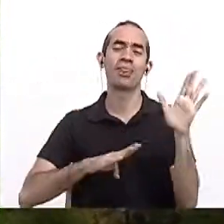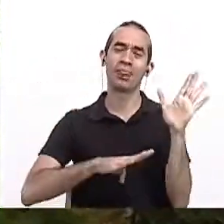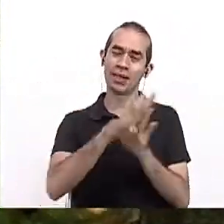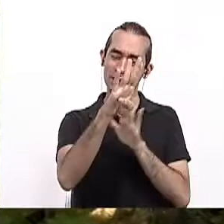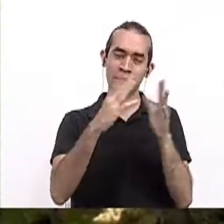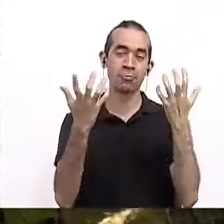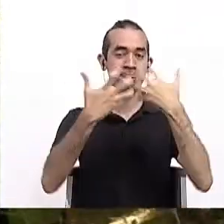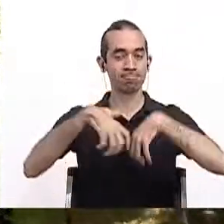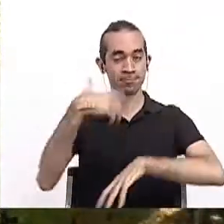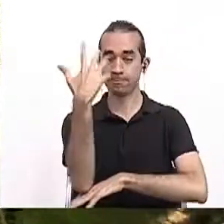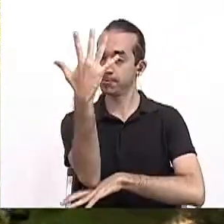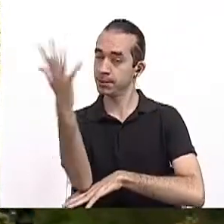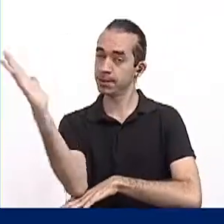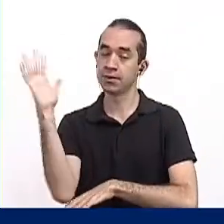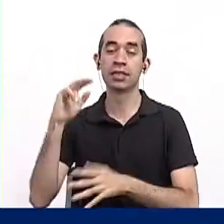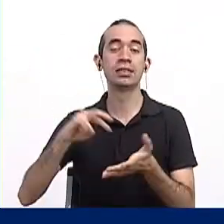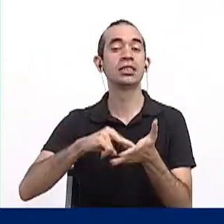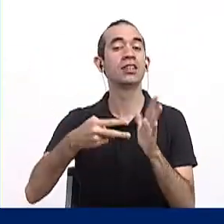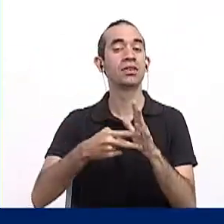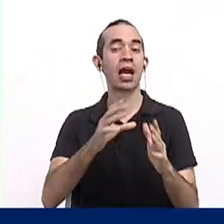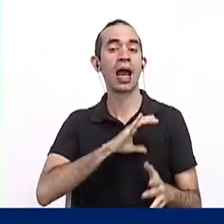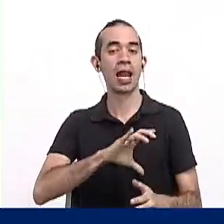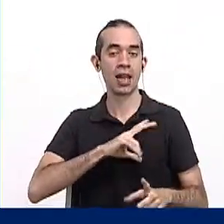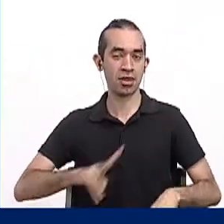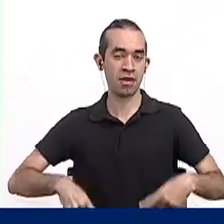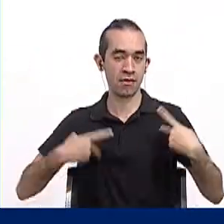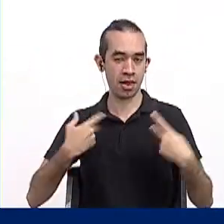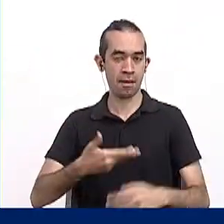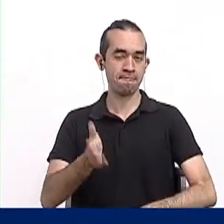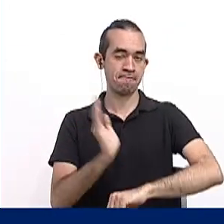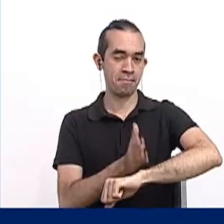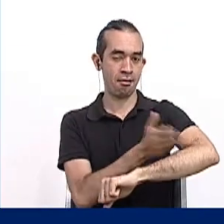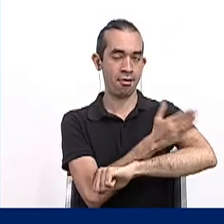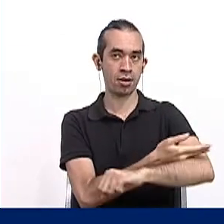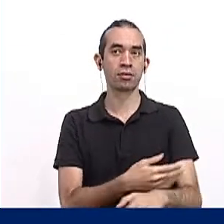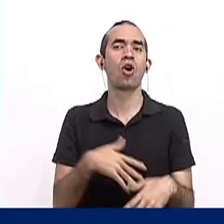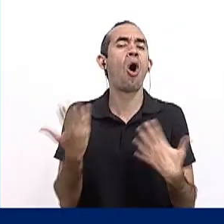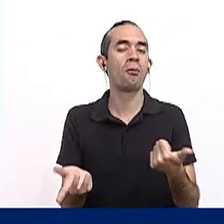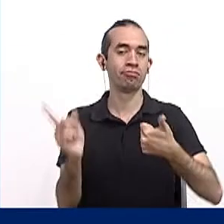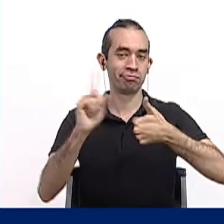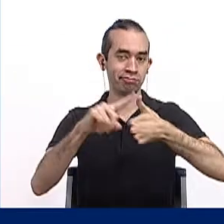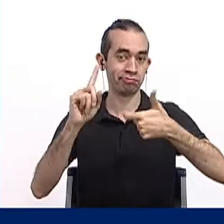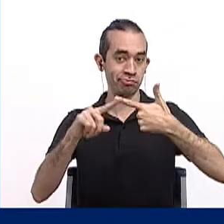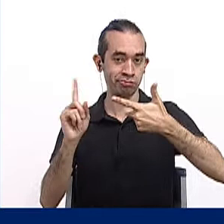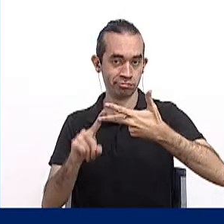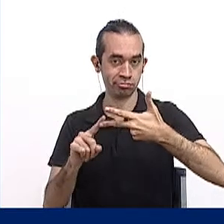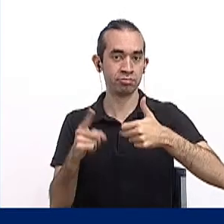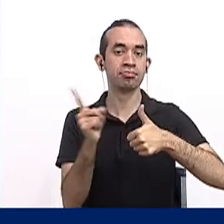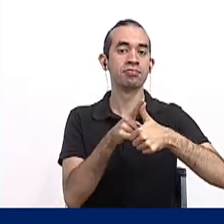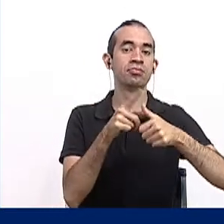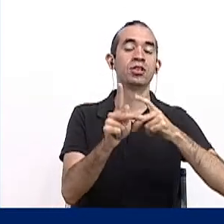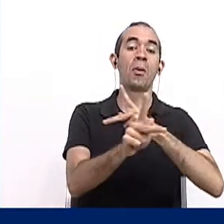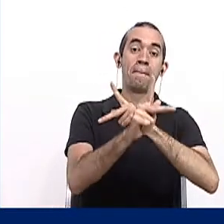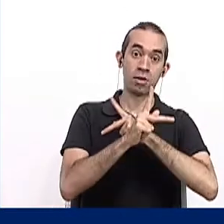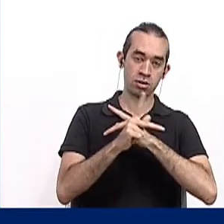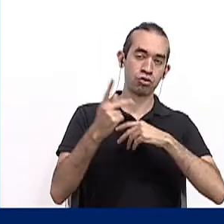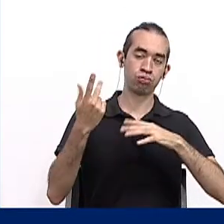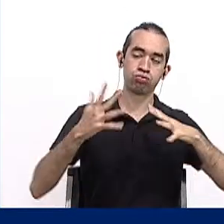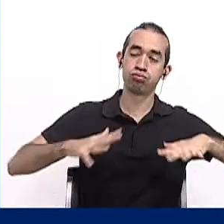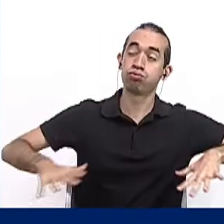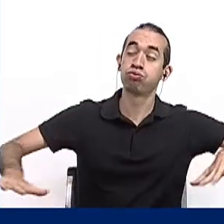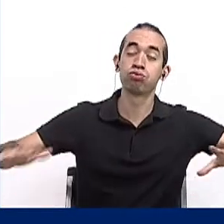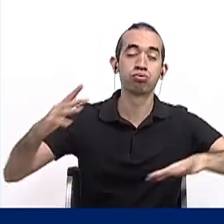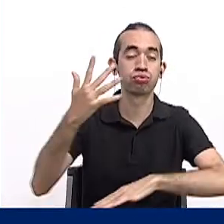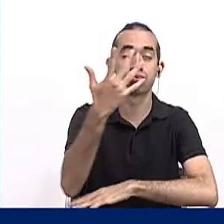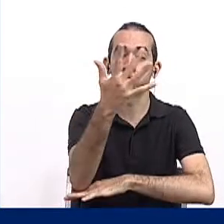vida mediante la integración de 3 factores: la protección del medio ambiente, que es la principal